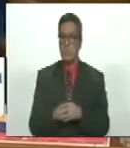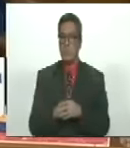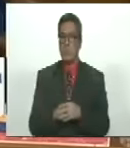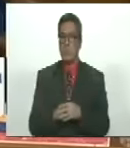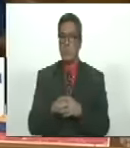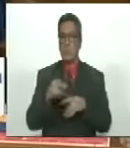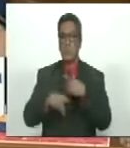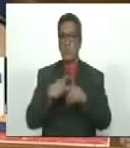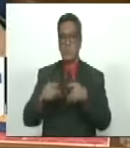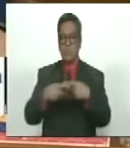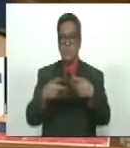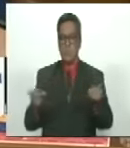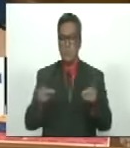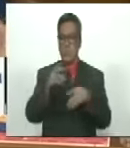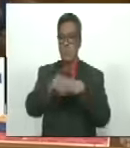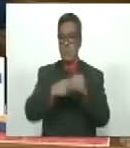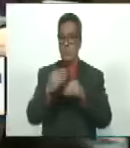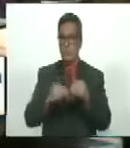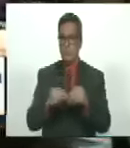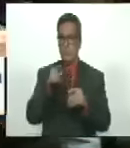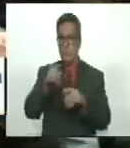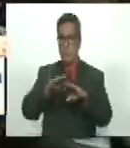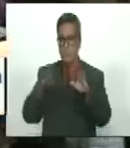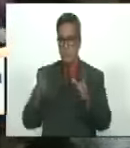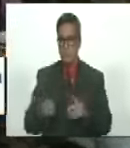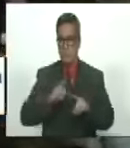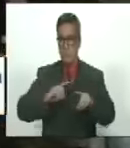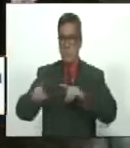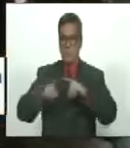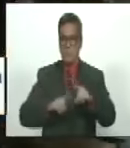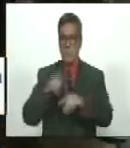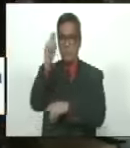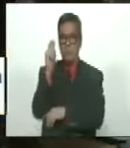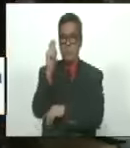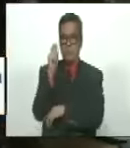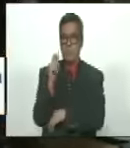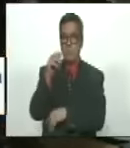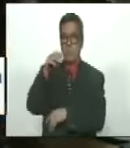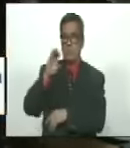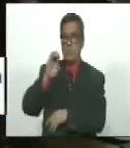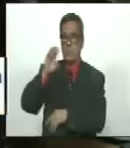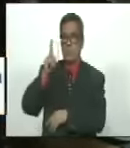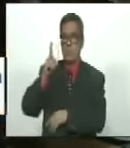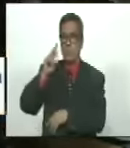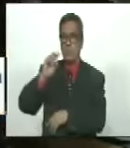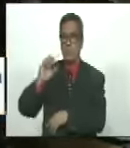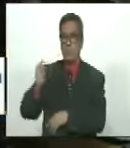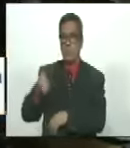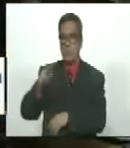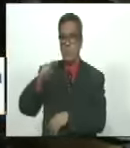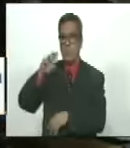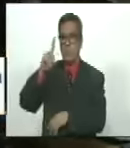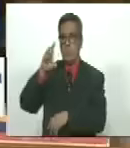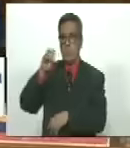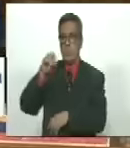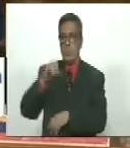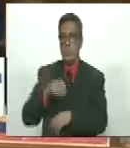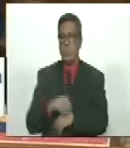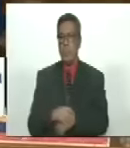la Procuraduría General de la República. Esa mesa la va a dirigir el diputado Edgardo